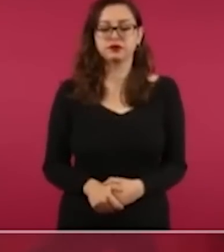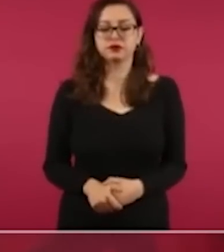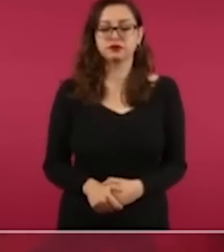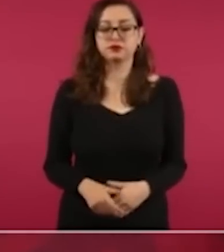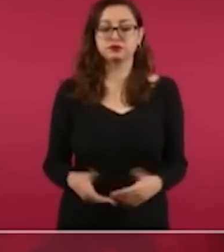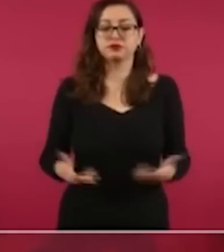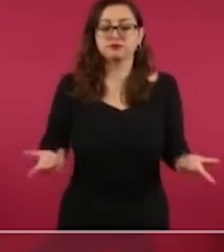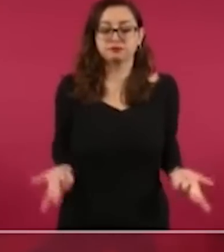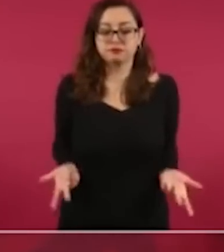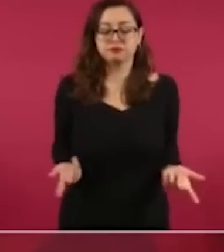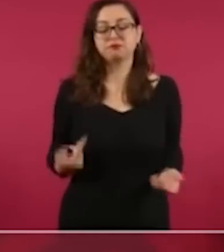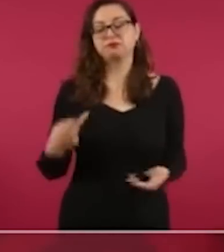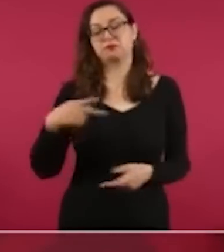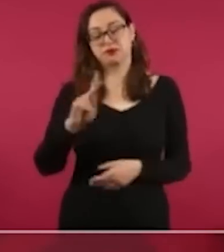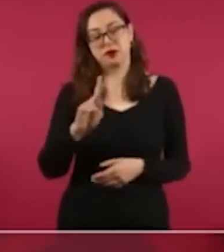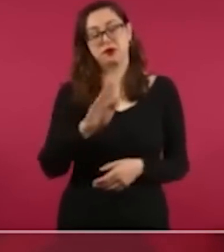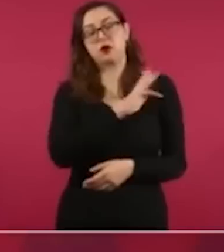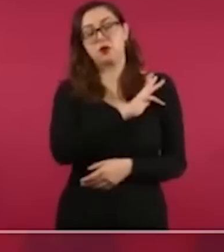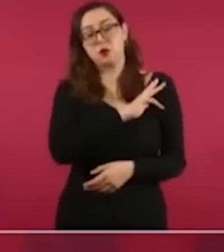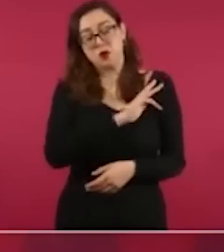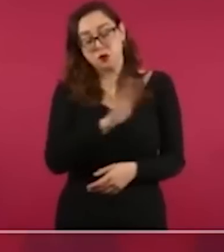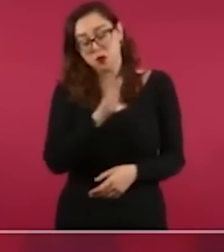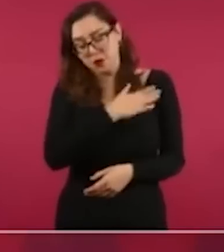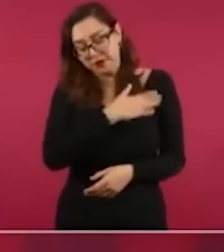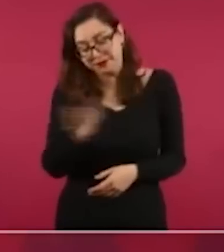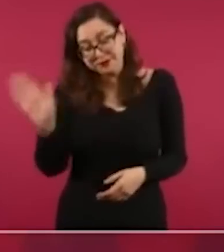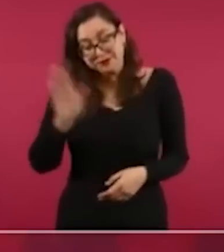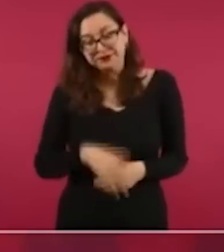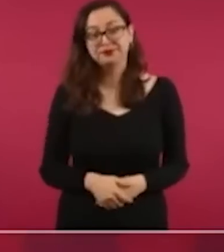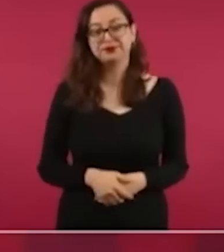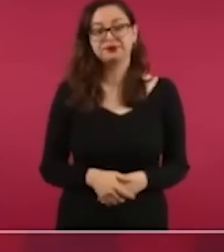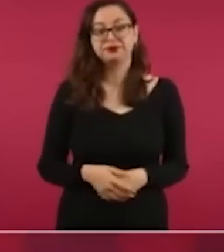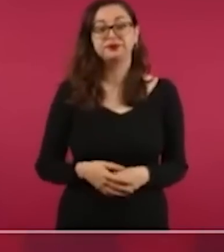Bueno pero regresando al tema